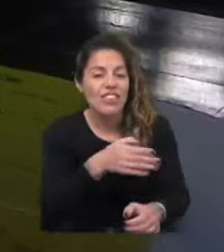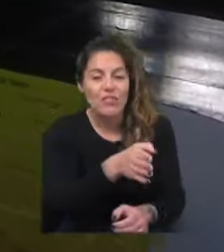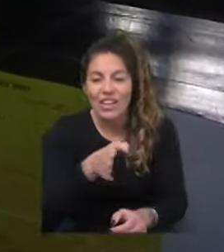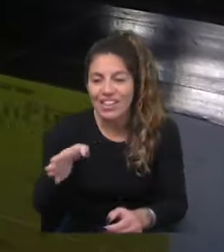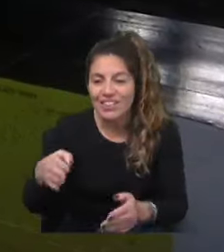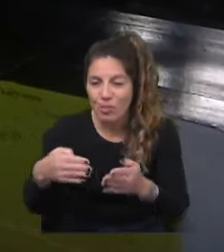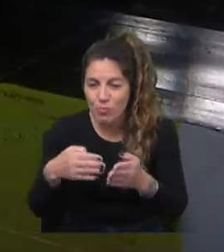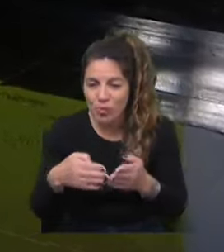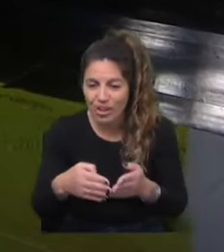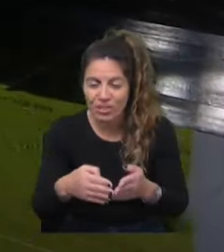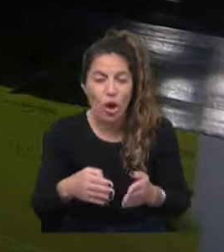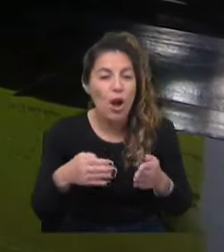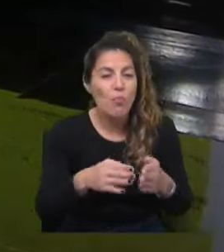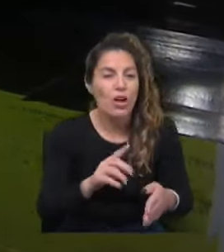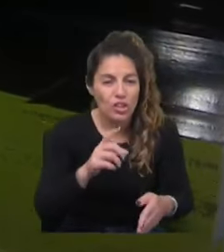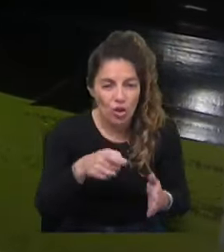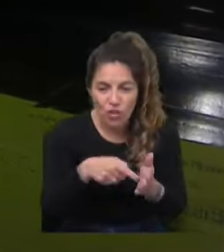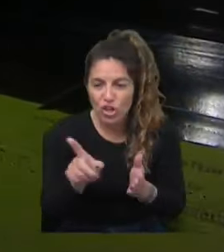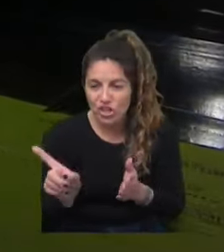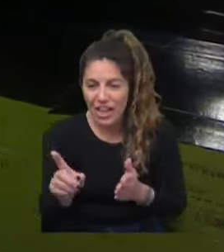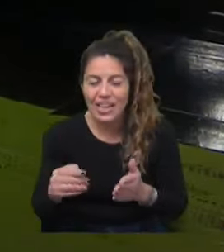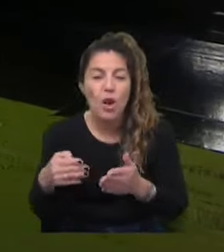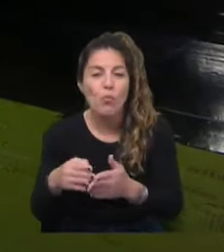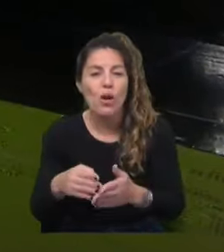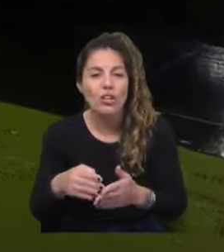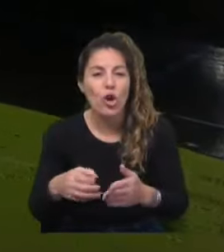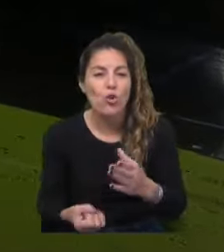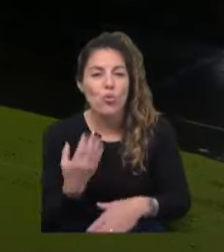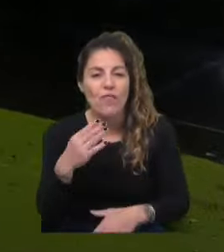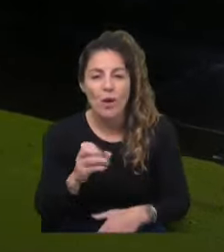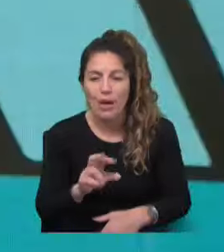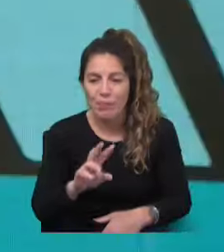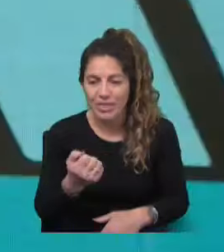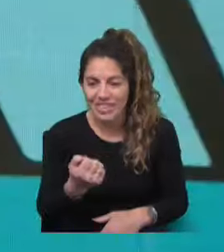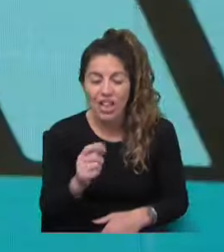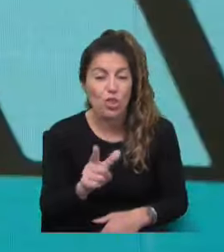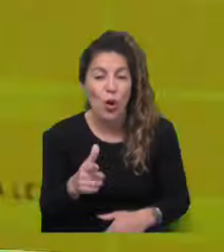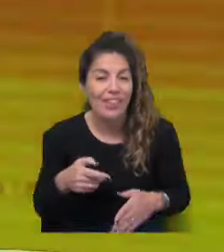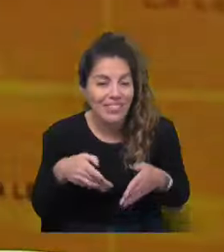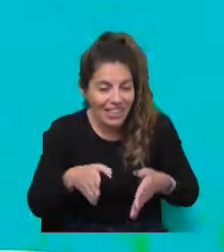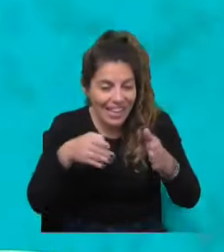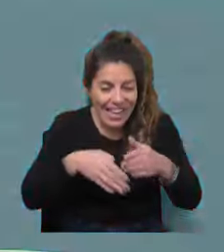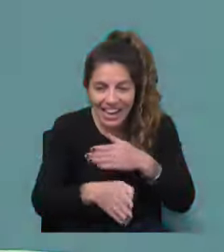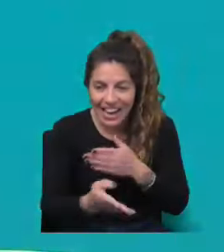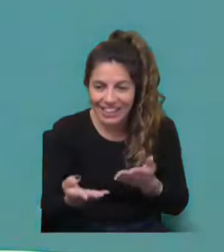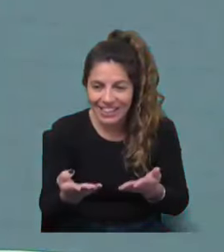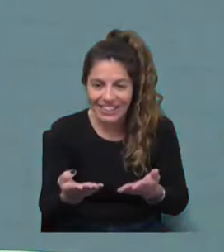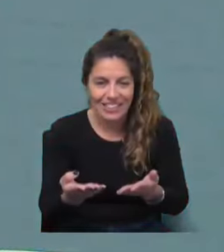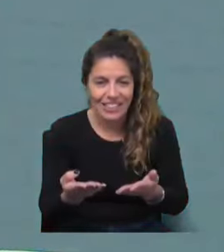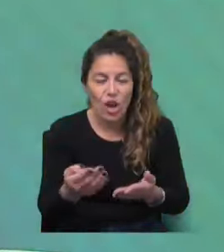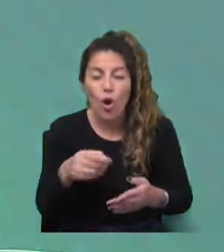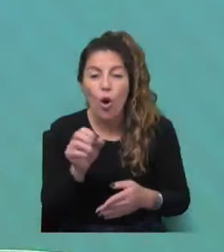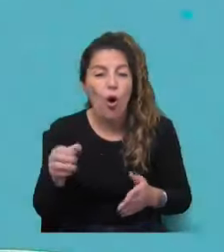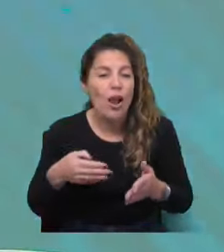puertos, al puerto de Buenos Aires, al puerto de Nueva Palmira, donde no hay escáner, porque es todo a granel, o al